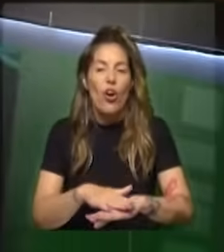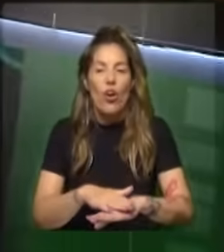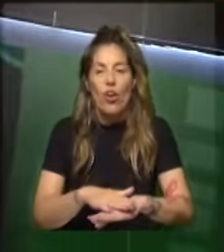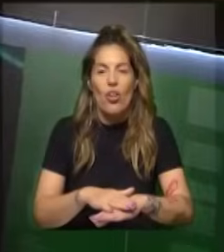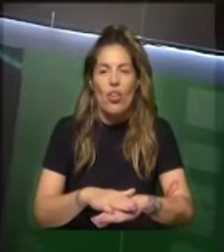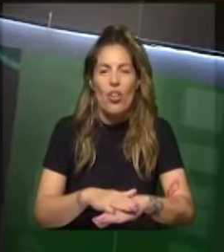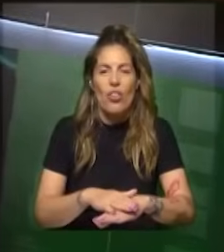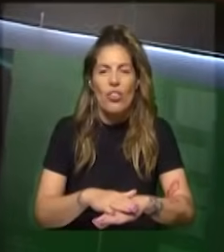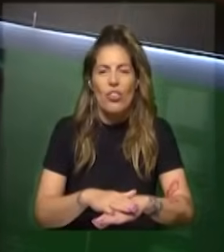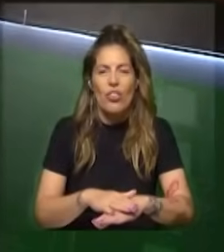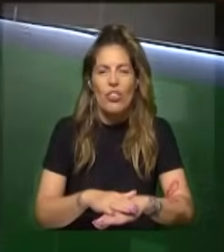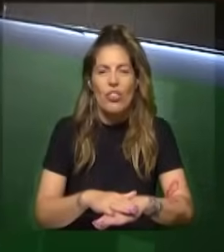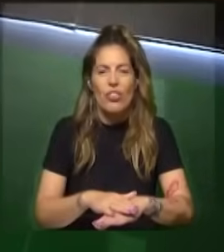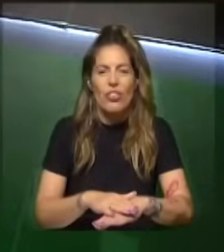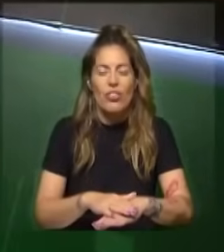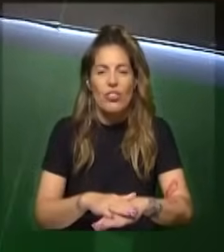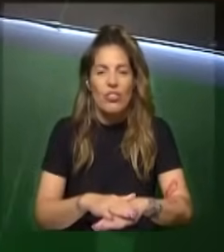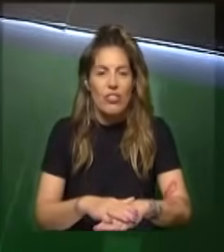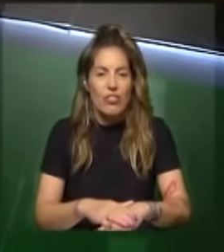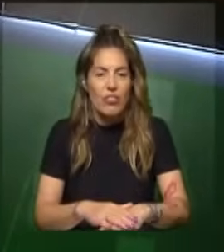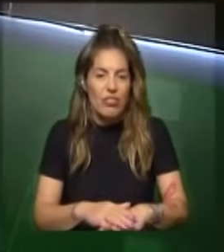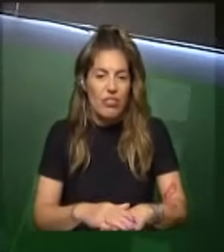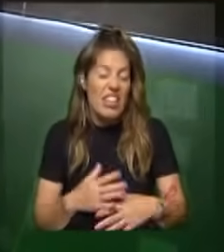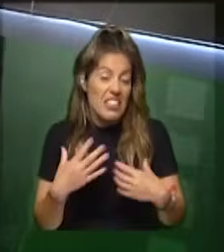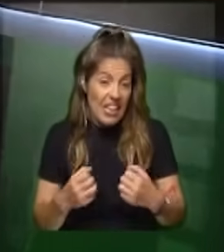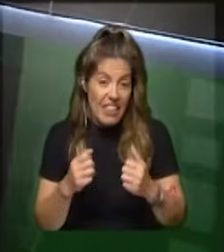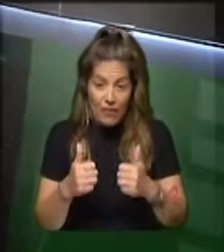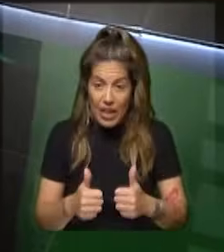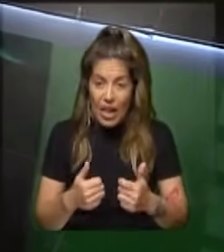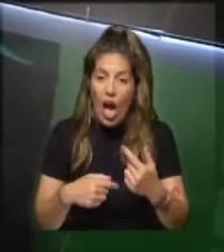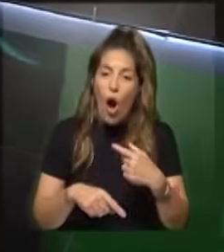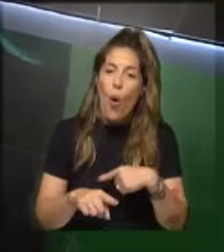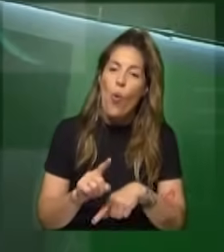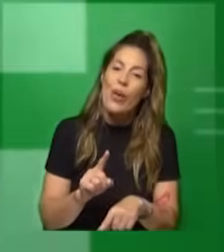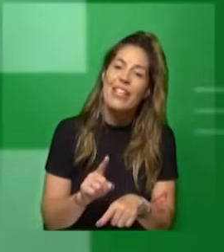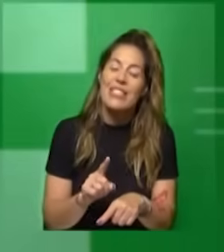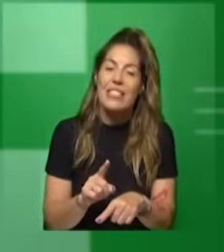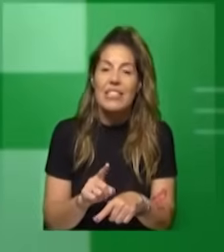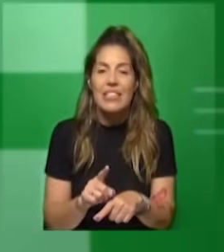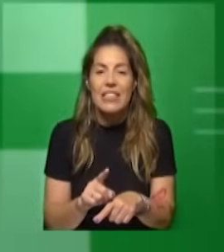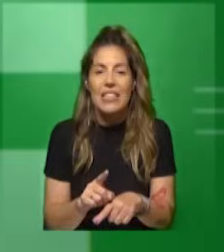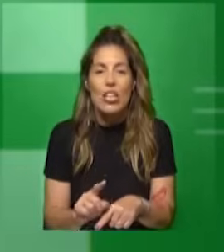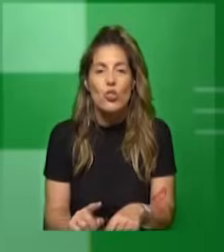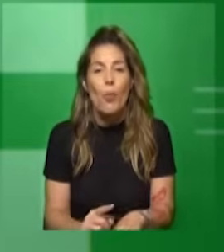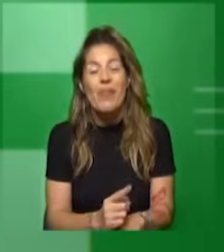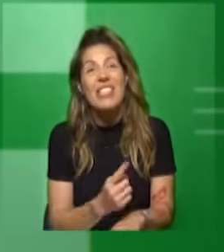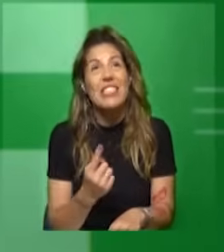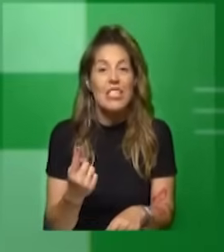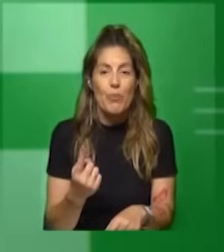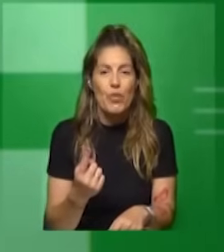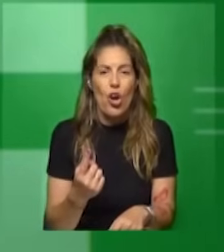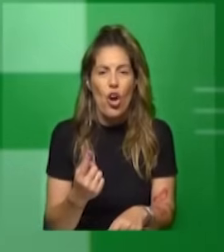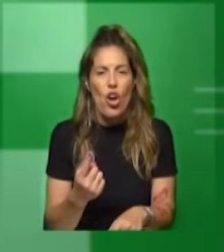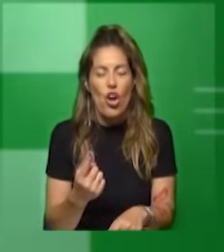de, ¿no? de sanidad. Aún así, bueno, en su principio